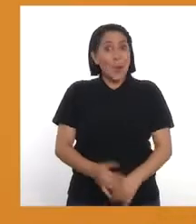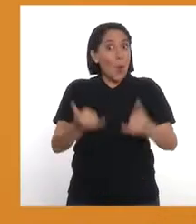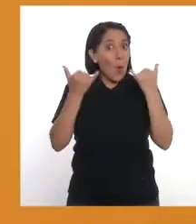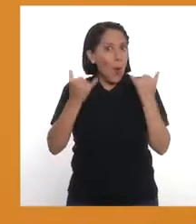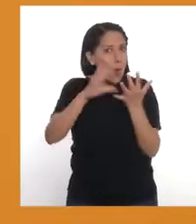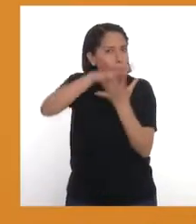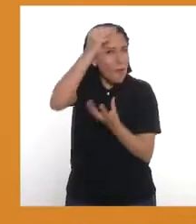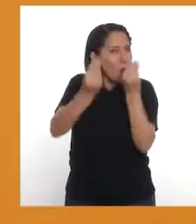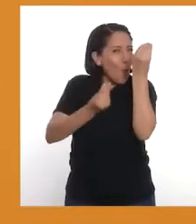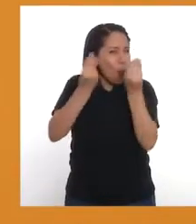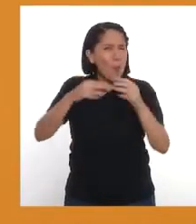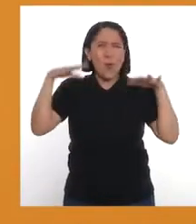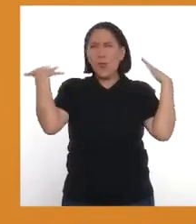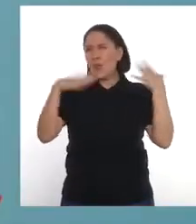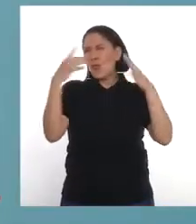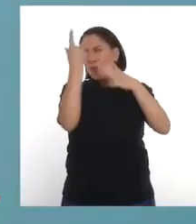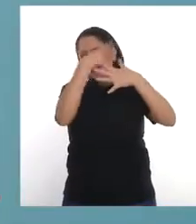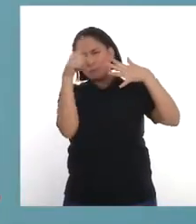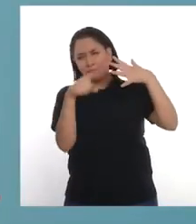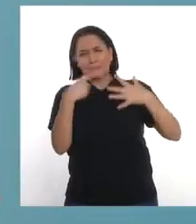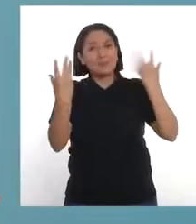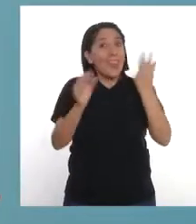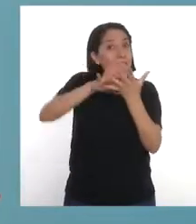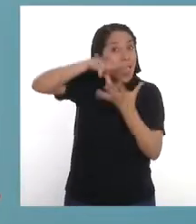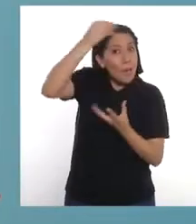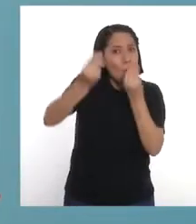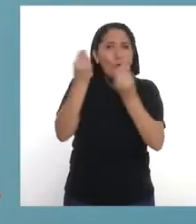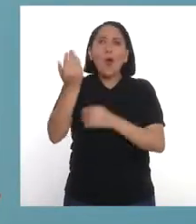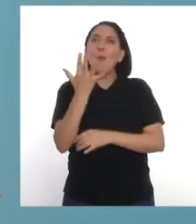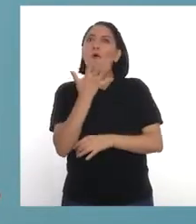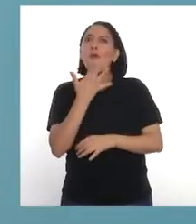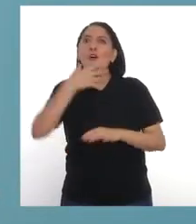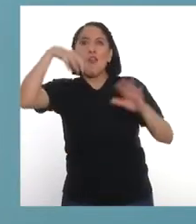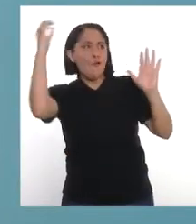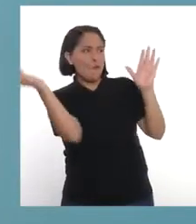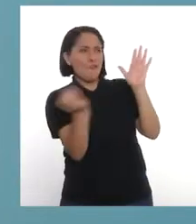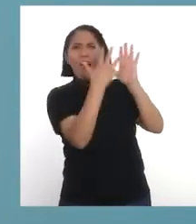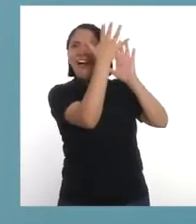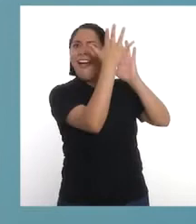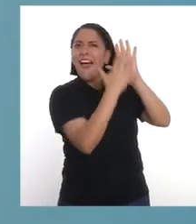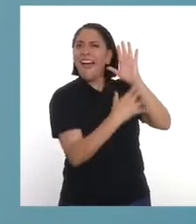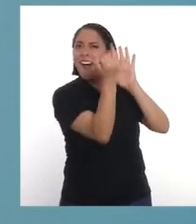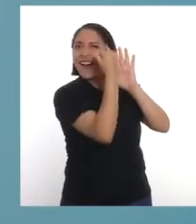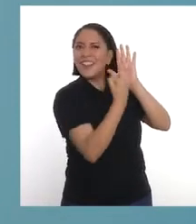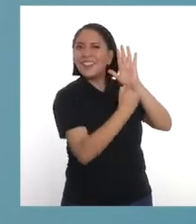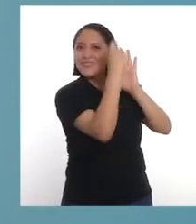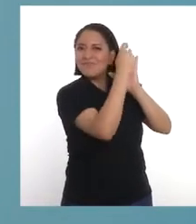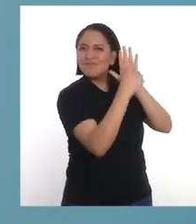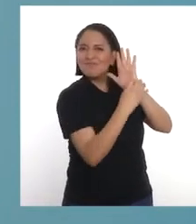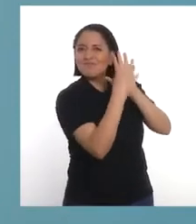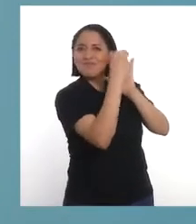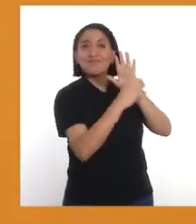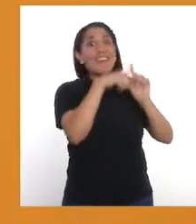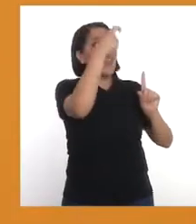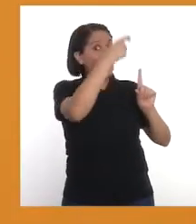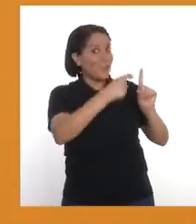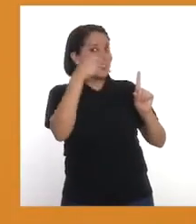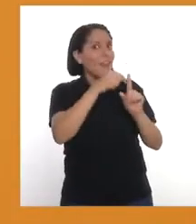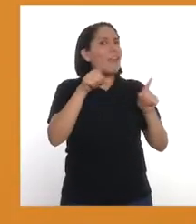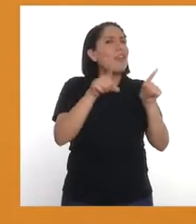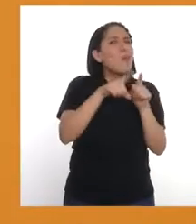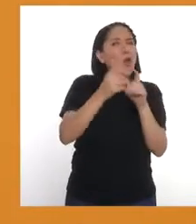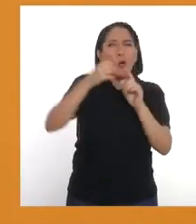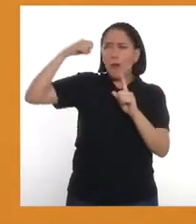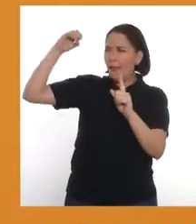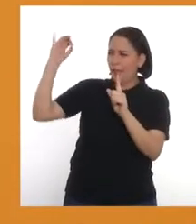Hoy hemos aprendido mucho. Aprendimos a usar los colores para darles vida a nuestros personajes y dibujos. Y aplicar